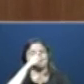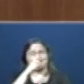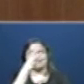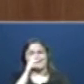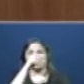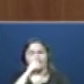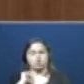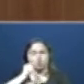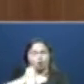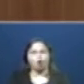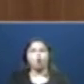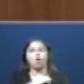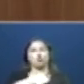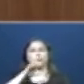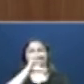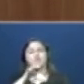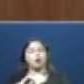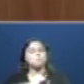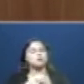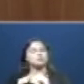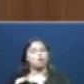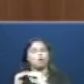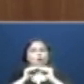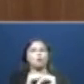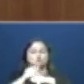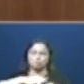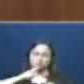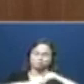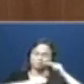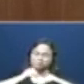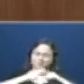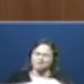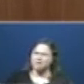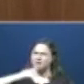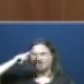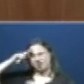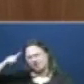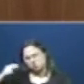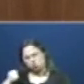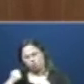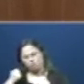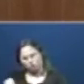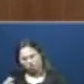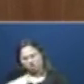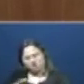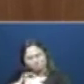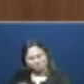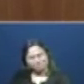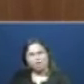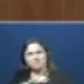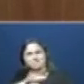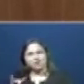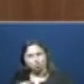común que hemos ido construyendo desde el sincero respeto a nuestros originales y fuertes sentimientos de arraigo local